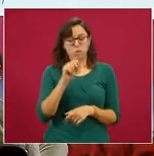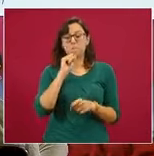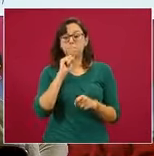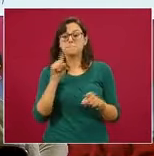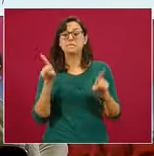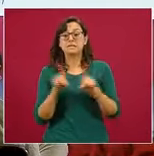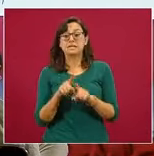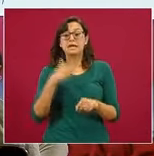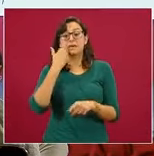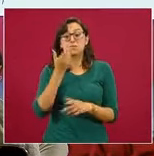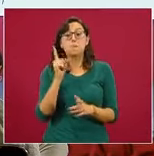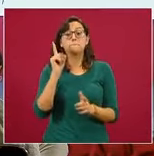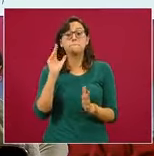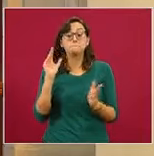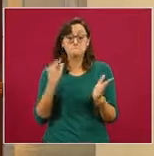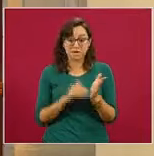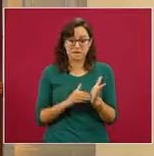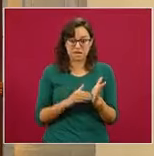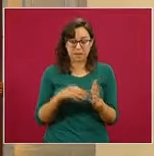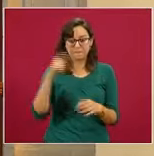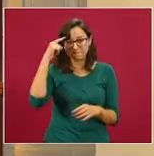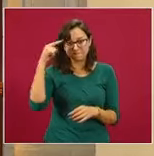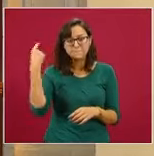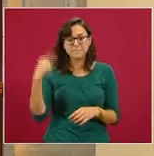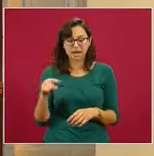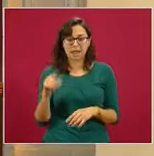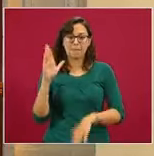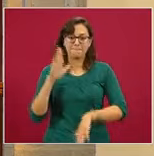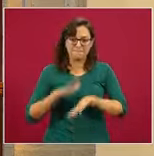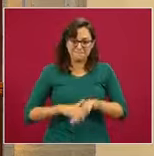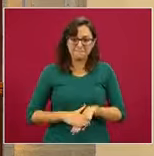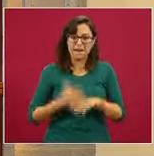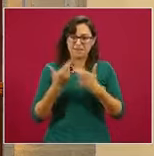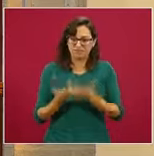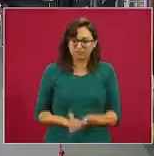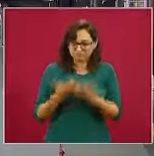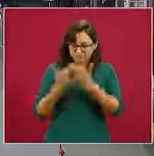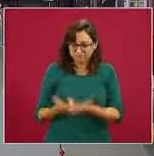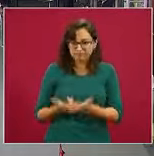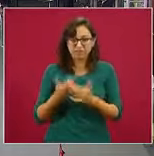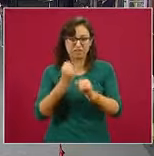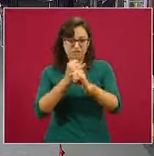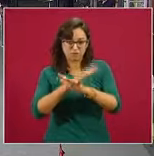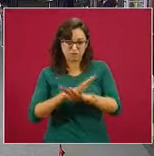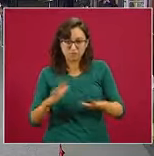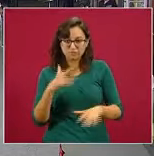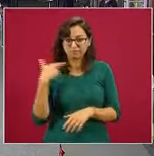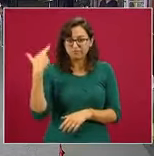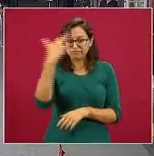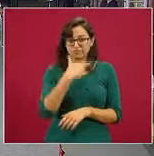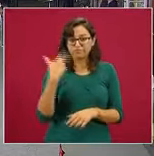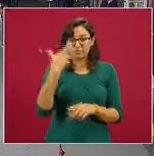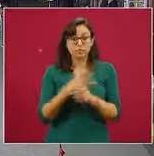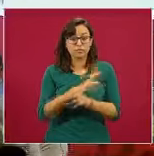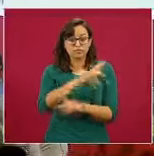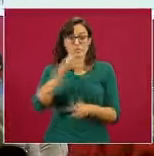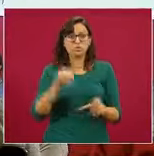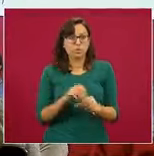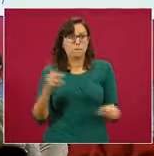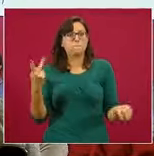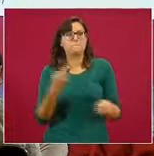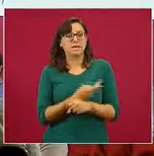1000 genomas para tener un análisis más robusto y tener una mejor claridad de qué es lo que está ocurriendo en nuestro